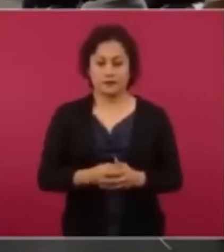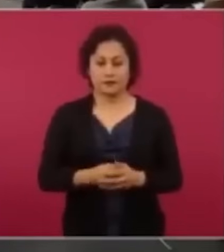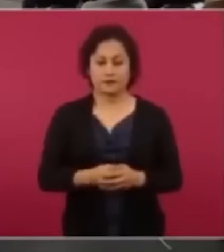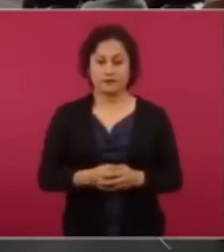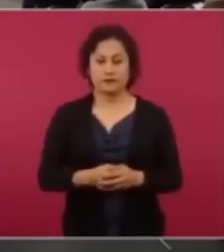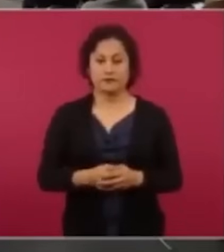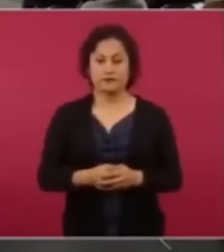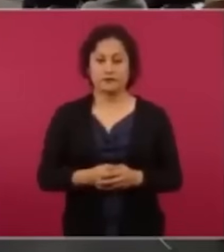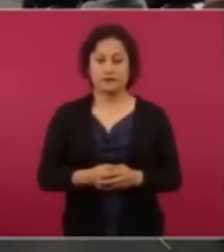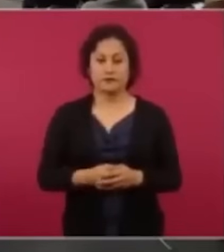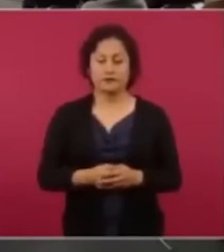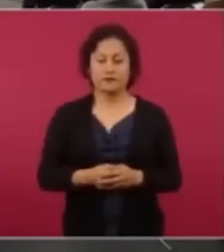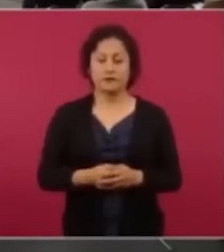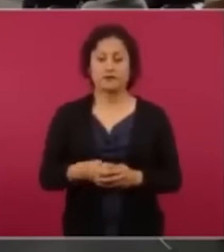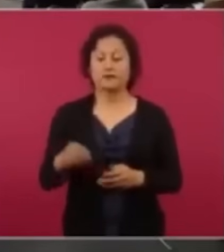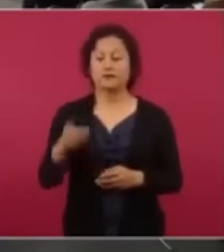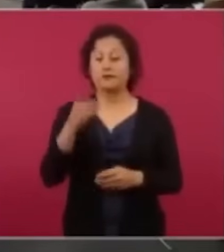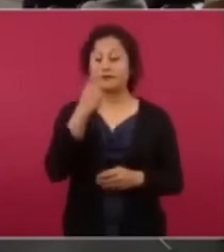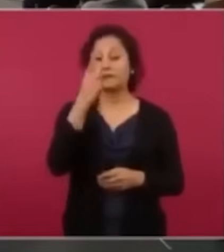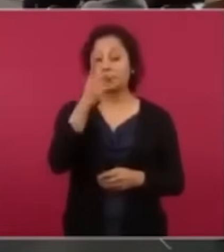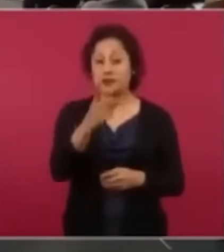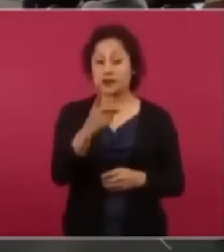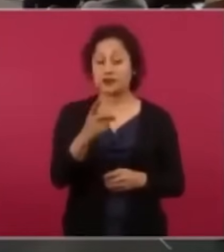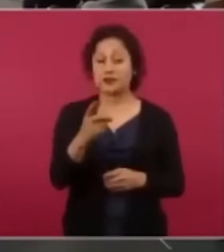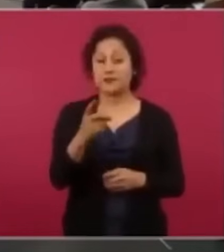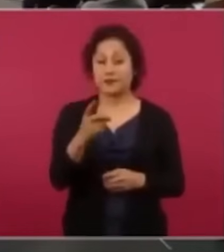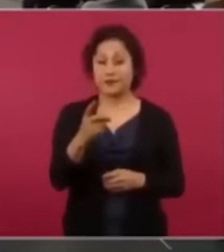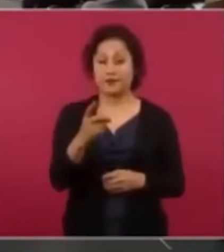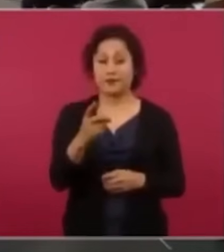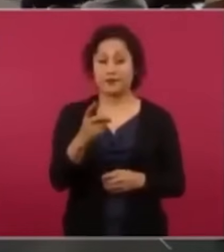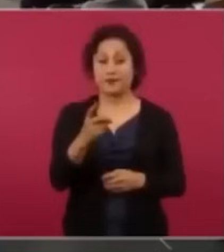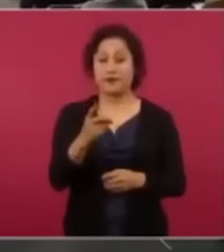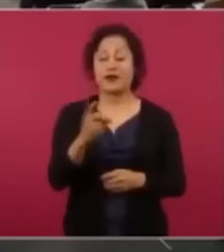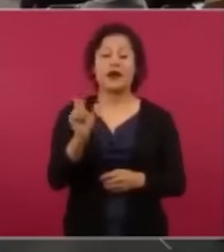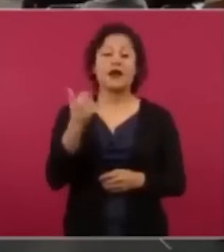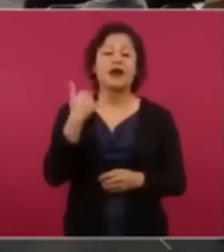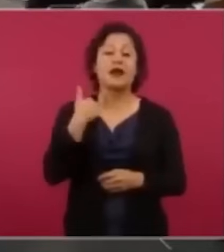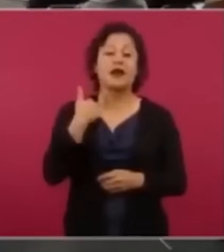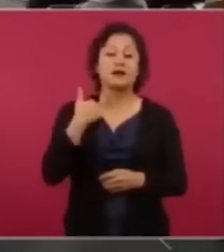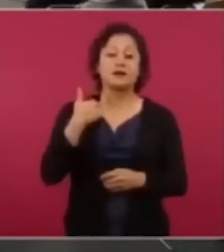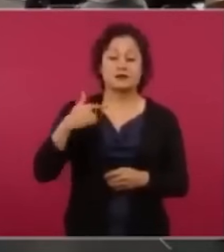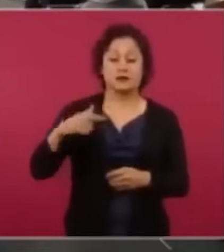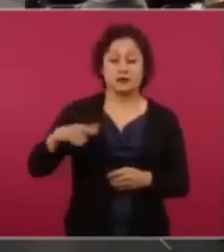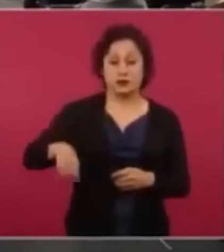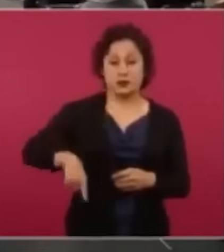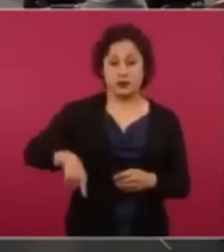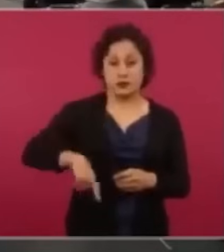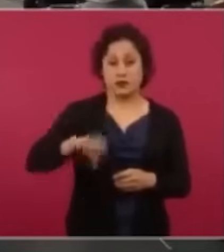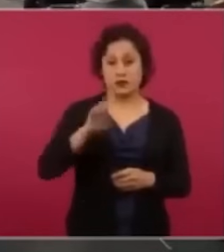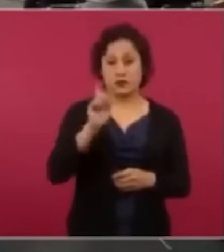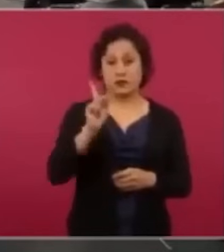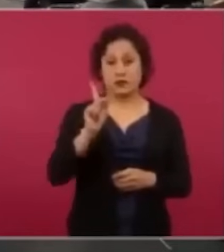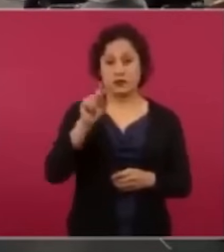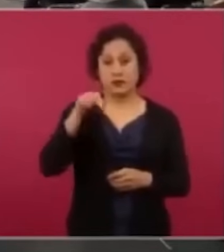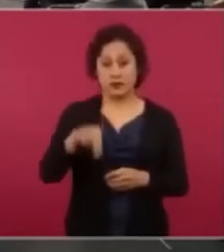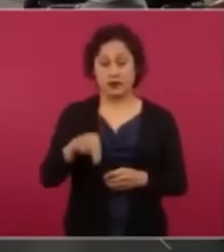Con Enrique Peña Nieto se oficializa el pago directo a periodistas